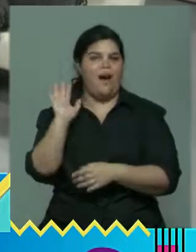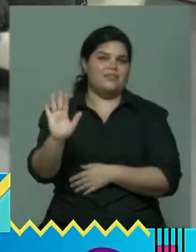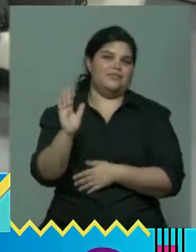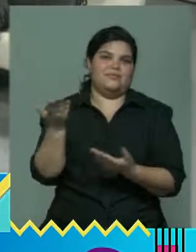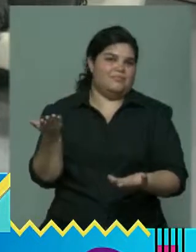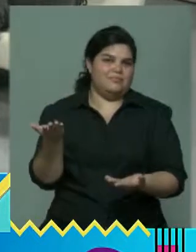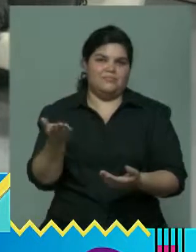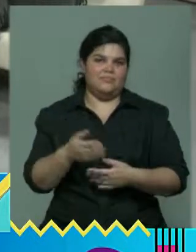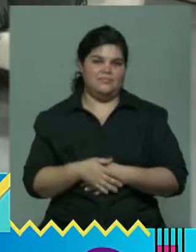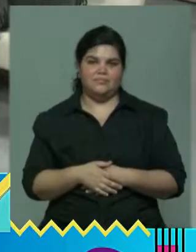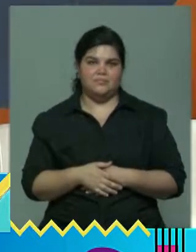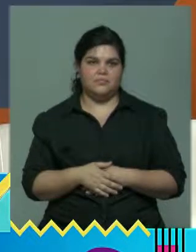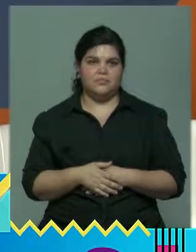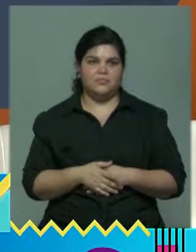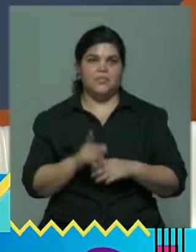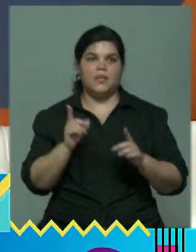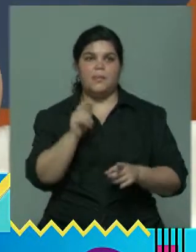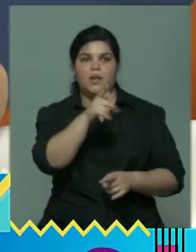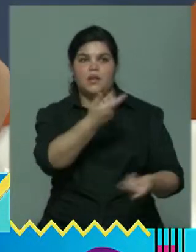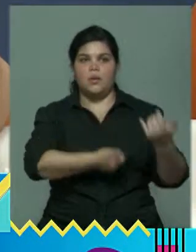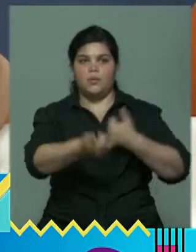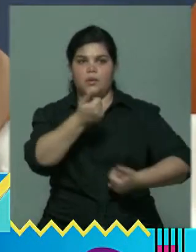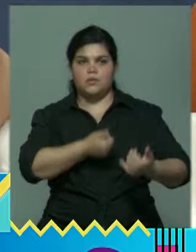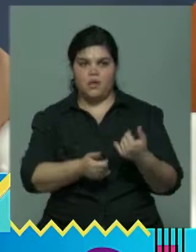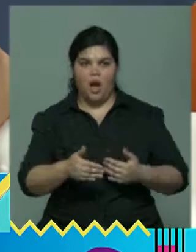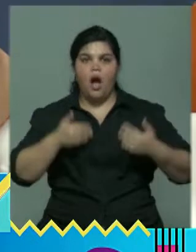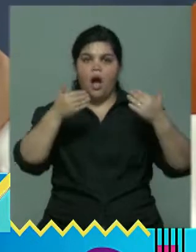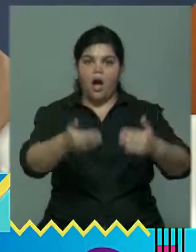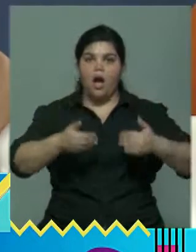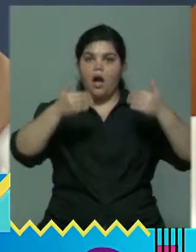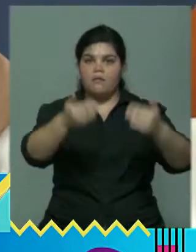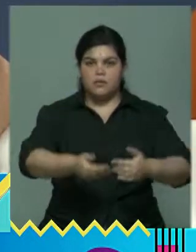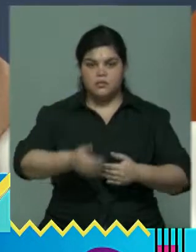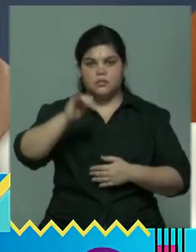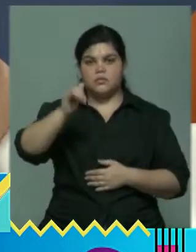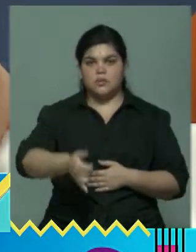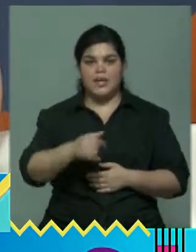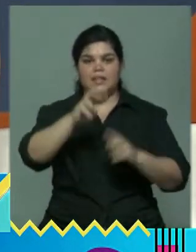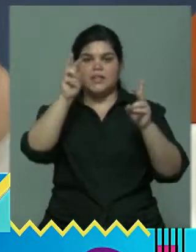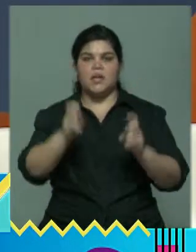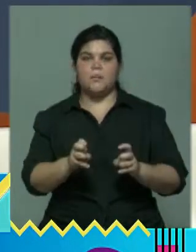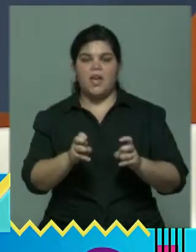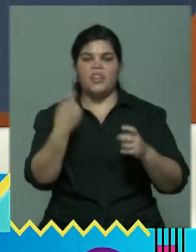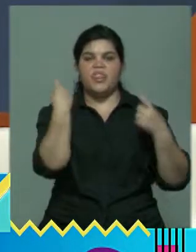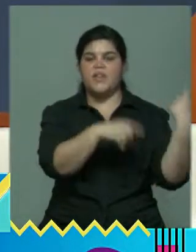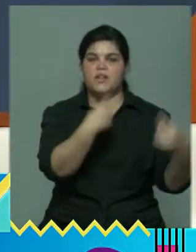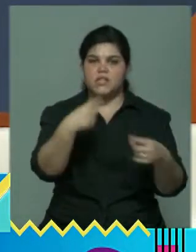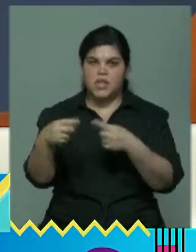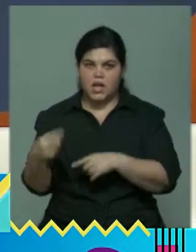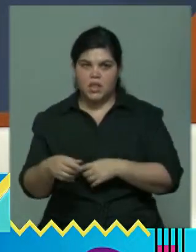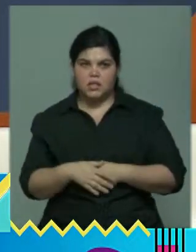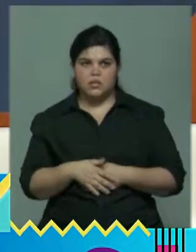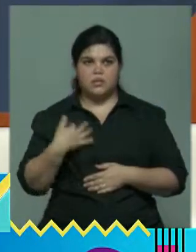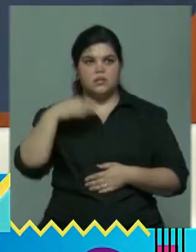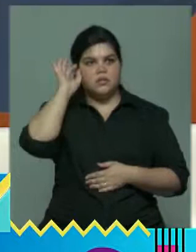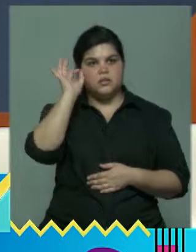lo que planteaba Gaby, ha habido muchísimos avances, por supuesto, en todo lo que es el área de diversidad. Yo entiendo que, por ejemplo, de los 18 ejes de